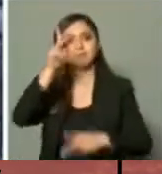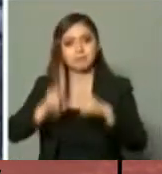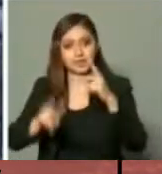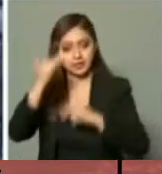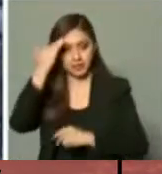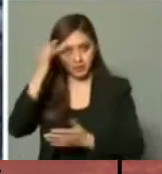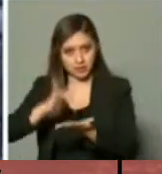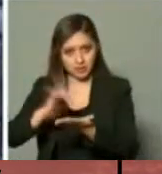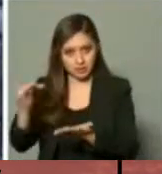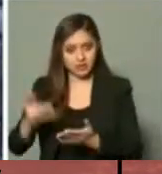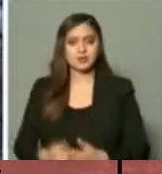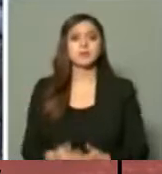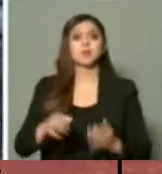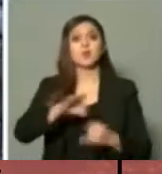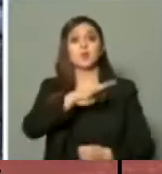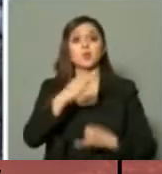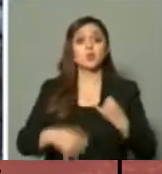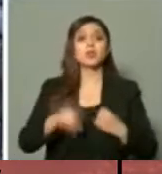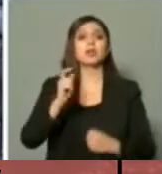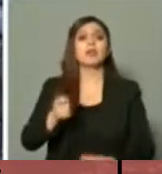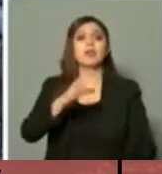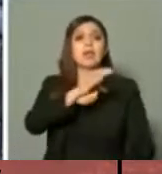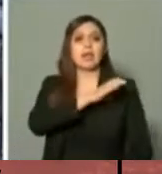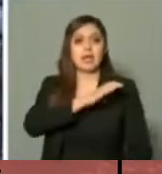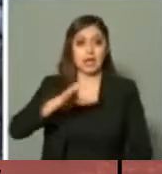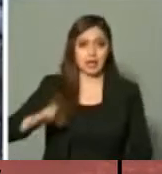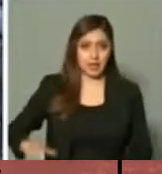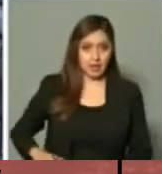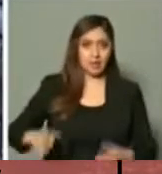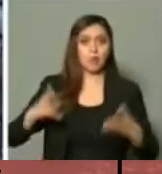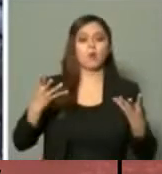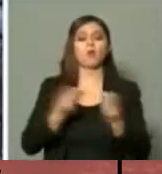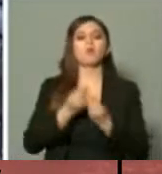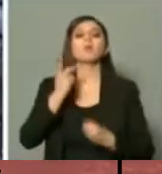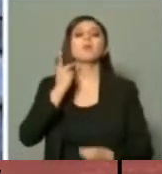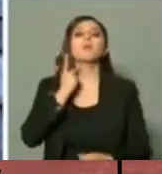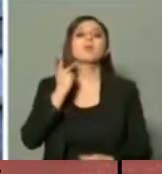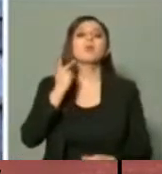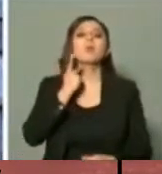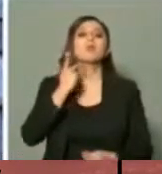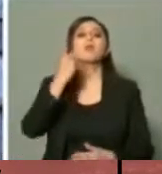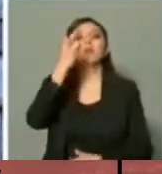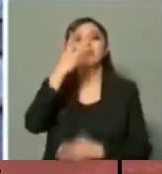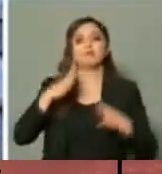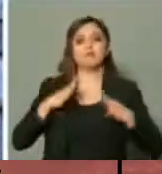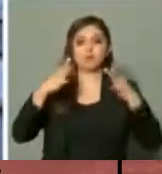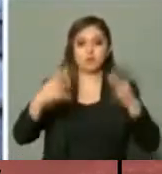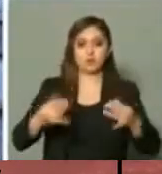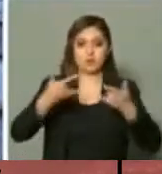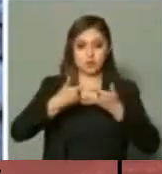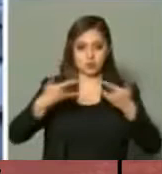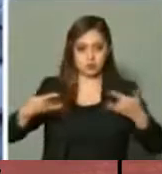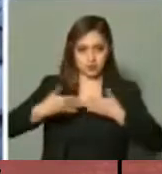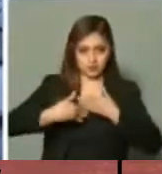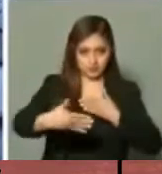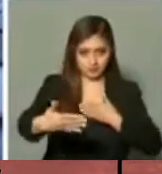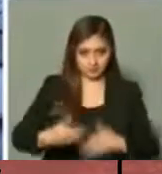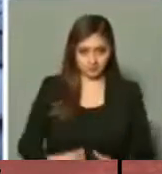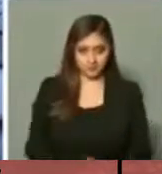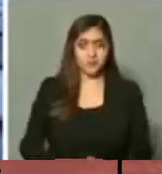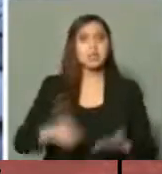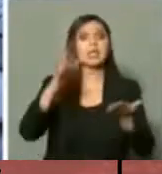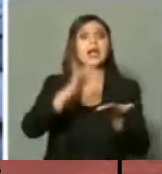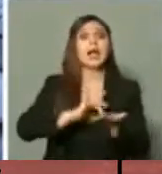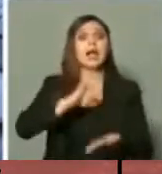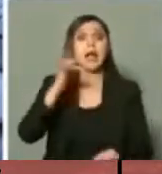gracias. Para su mensaje final, el candidato común de Juntos Haremos Historia. Adelante. Muchísimas gracias. Quiero agradecer a todos los que siguieron